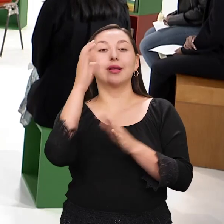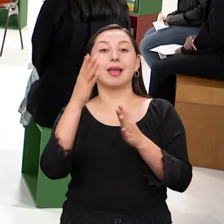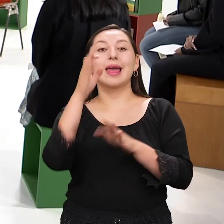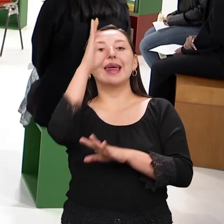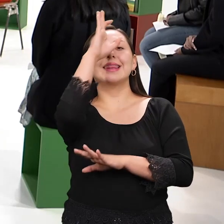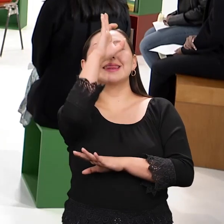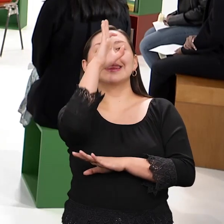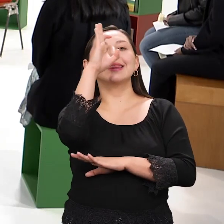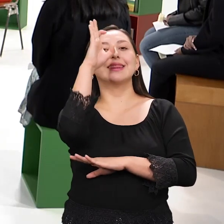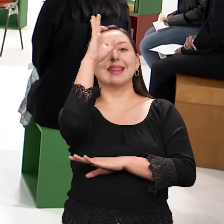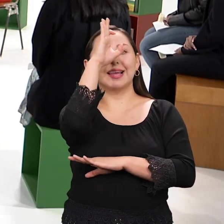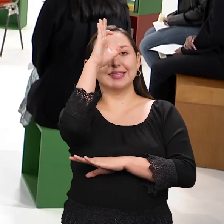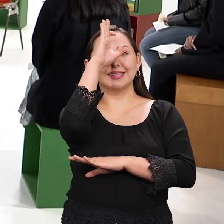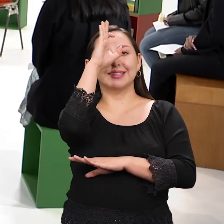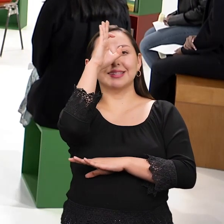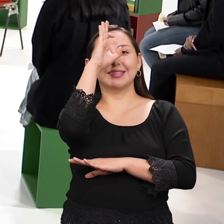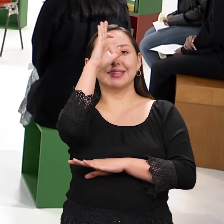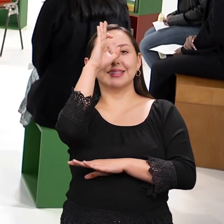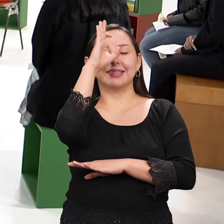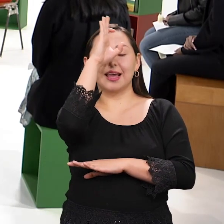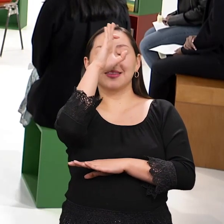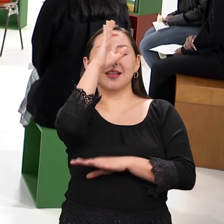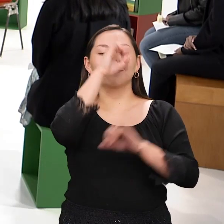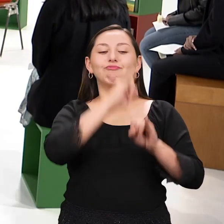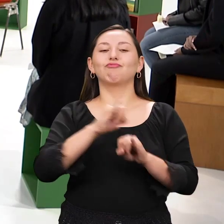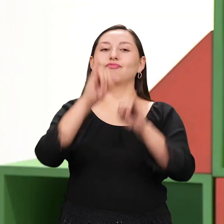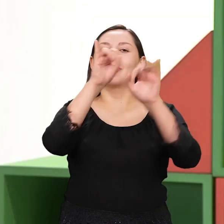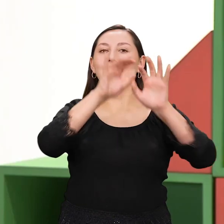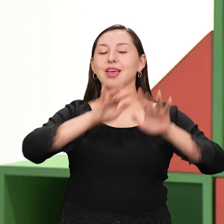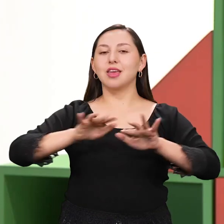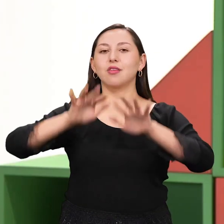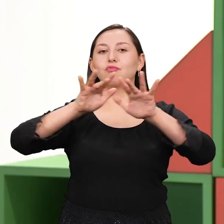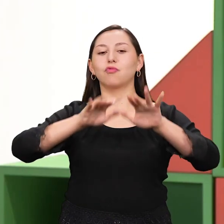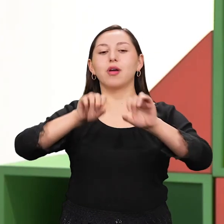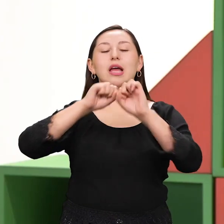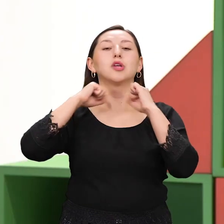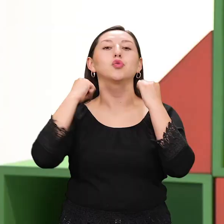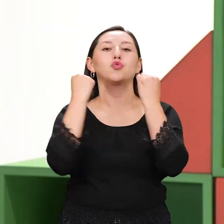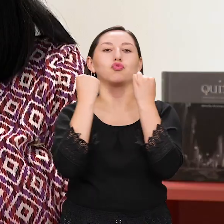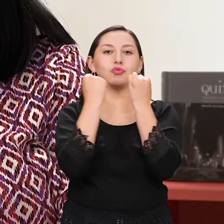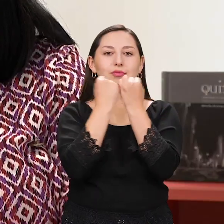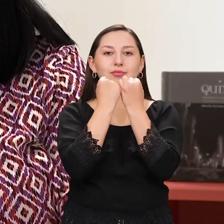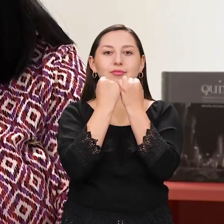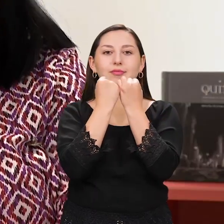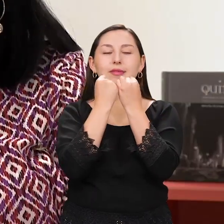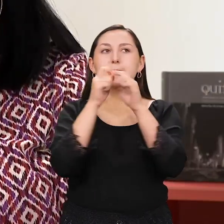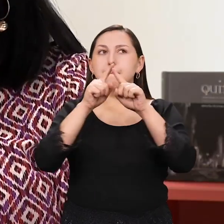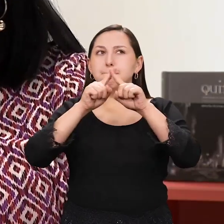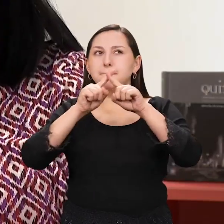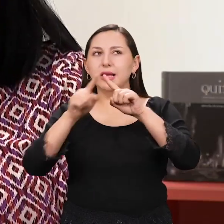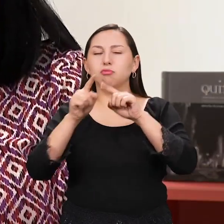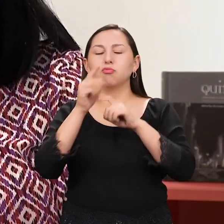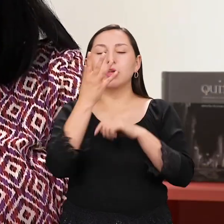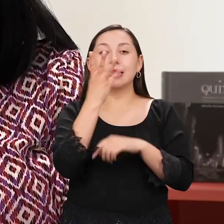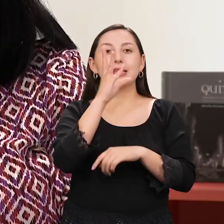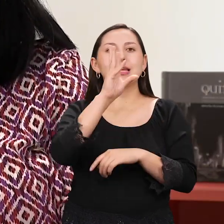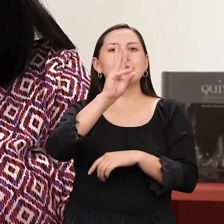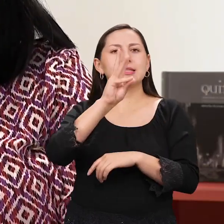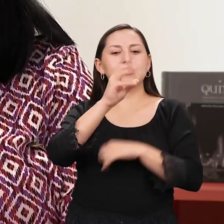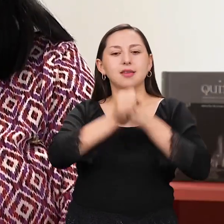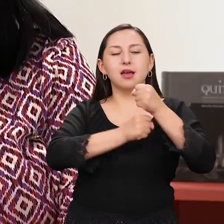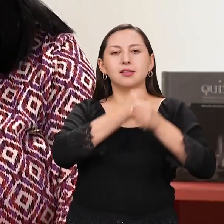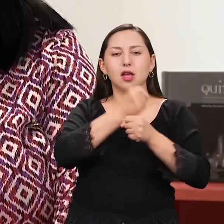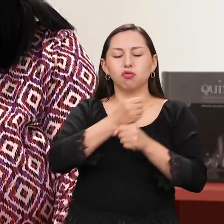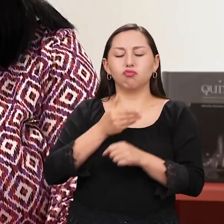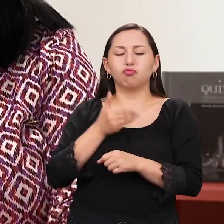que en mi tesis doctoral vuelvo al tema de informática y sociedad, tuve que revalidar y comunicación desde los 16 años, siempre tuve